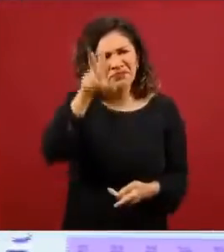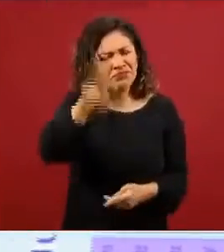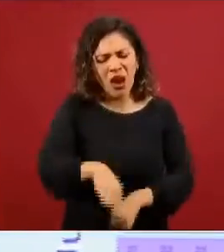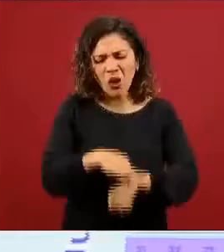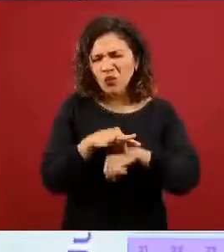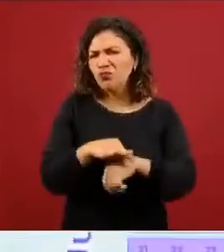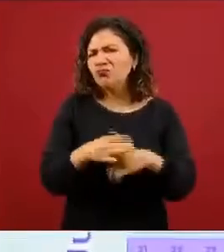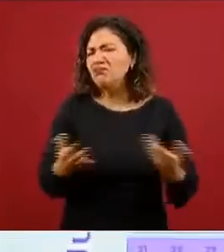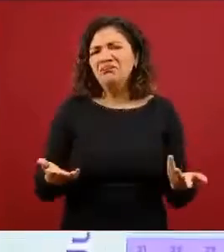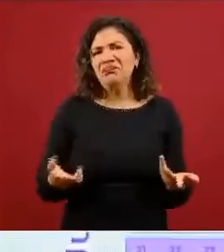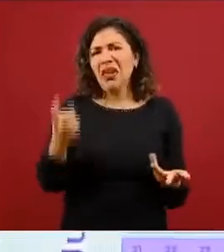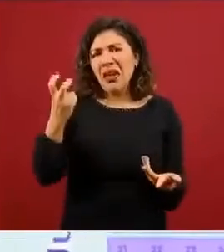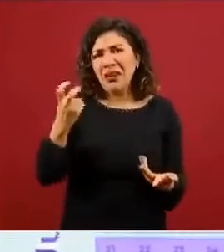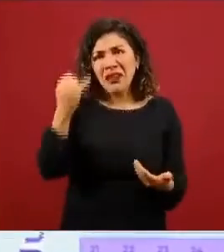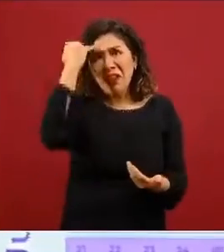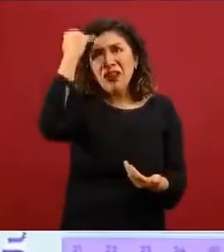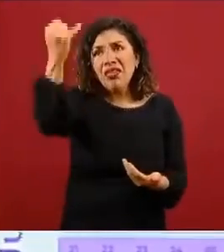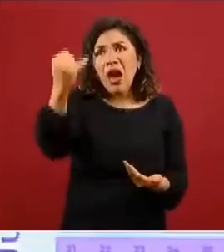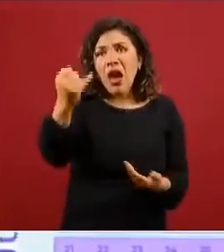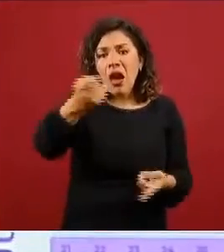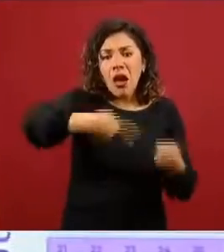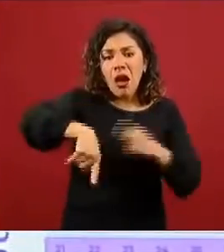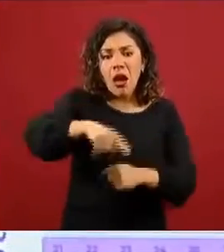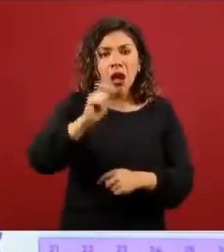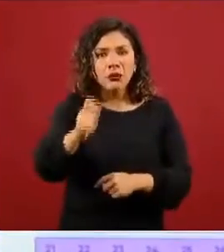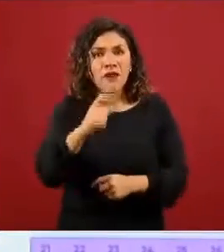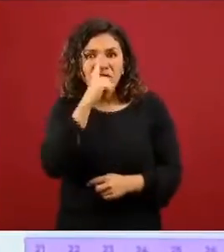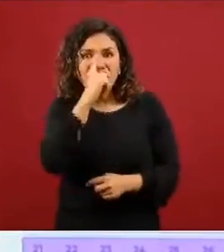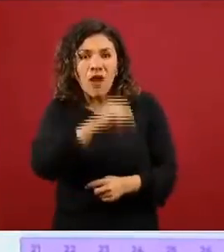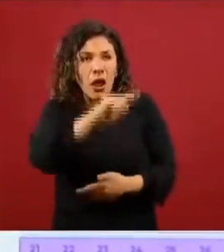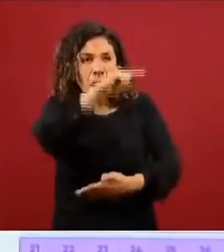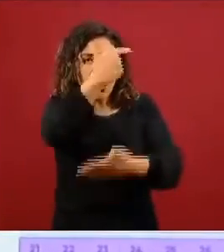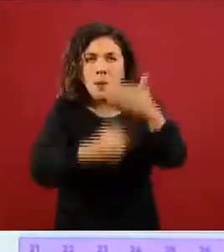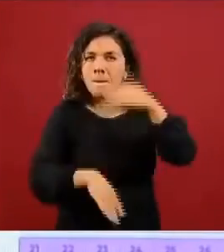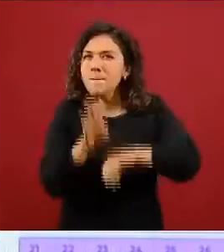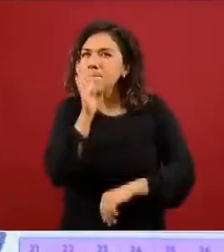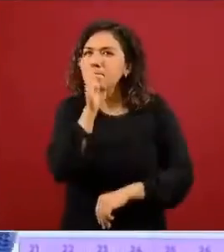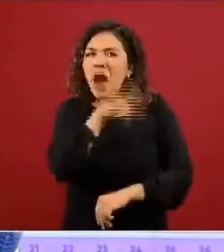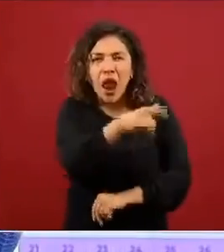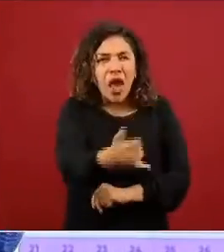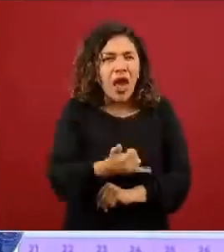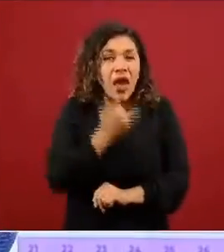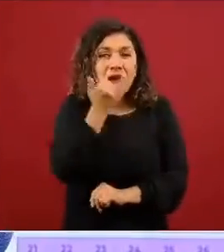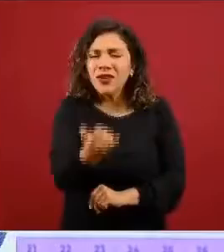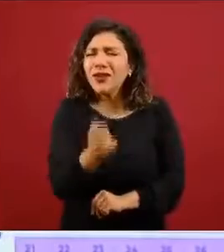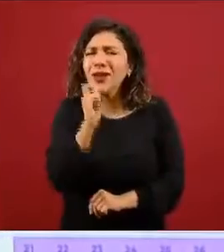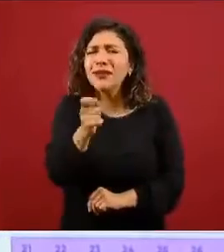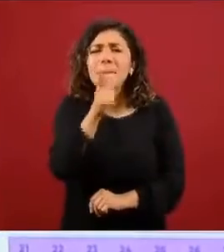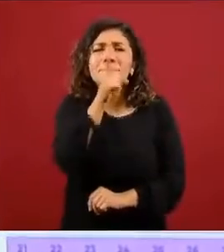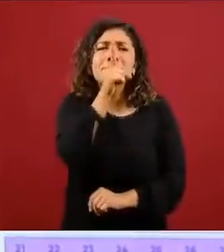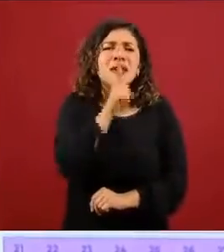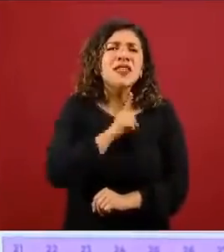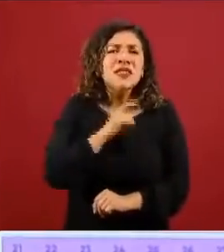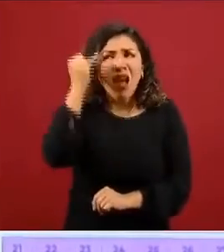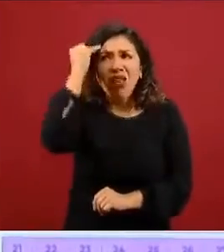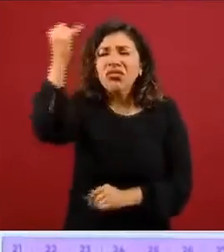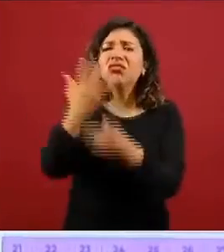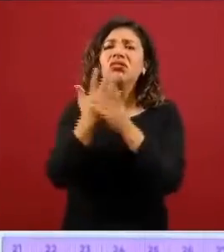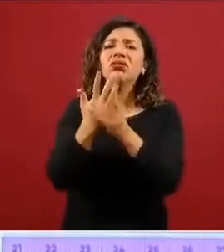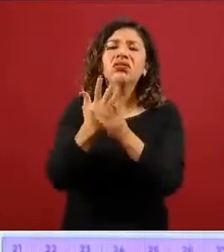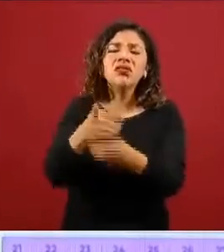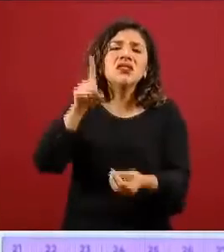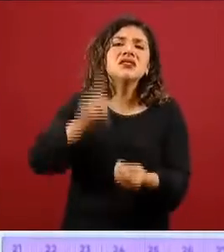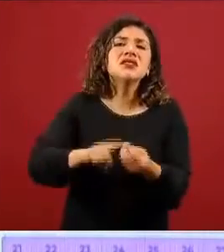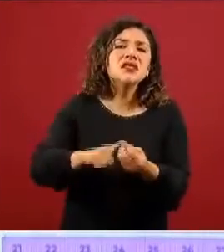toda franqueza. Esta idea de que es que les fallaron los cálculos y que esto es un error, es una mentira construida. Cualquiera que